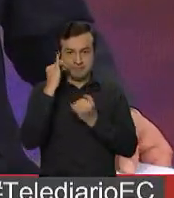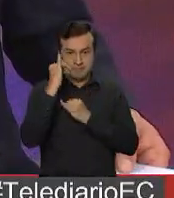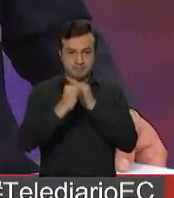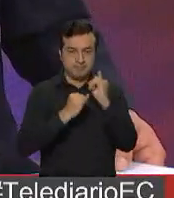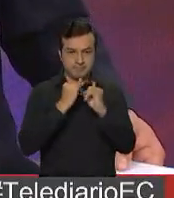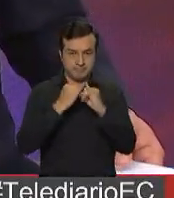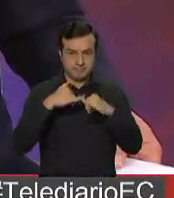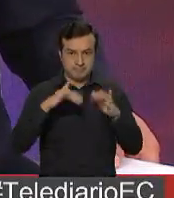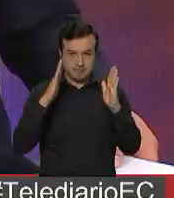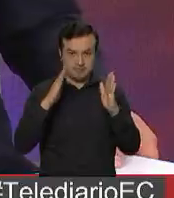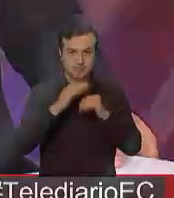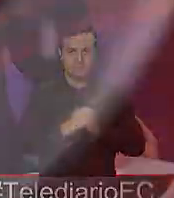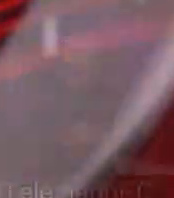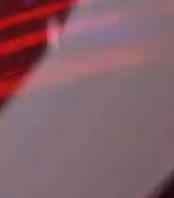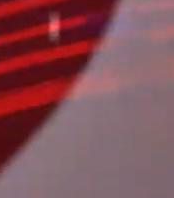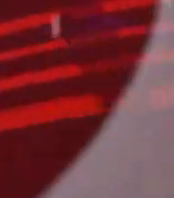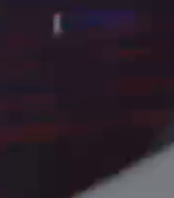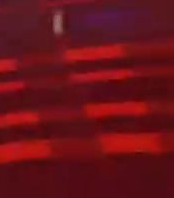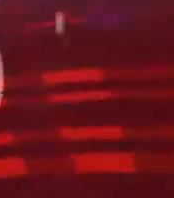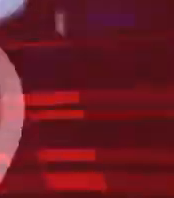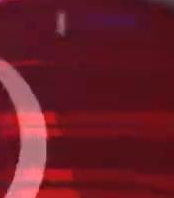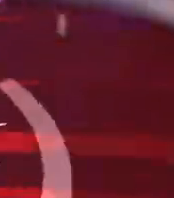internacional.